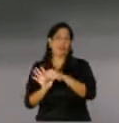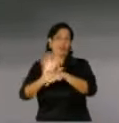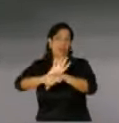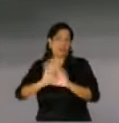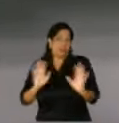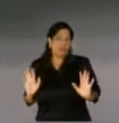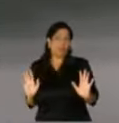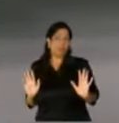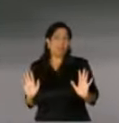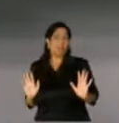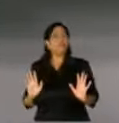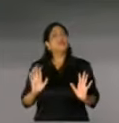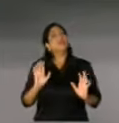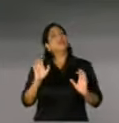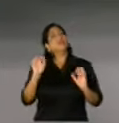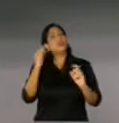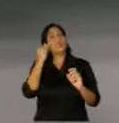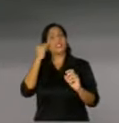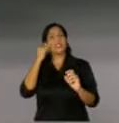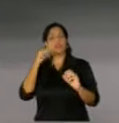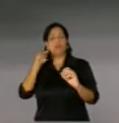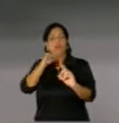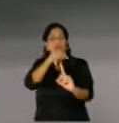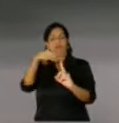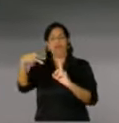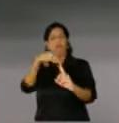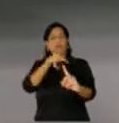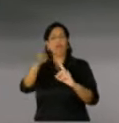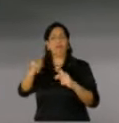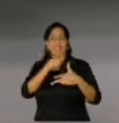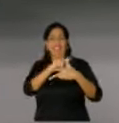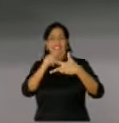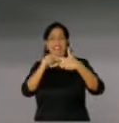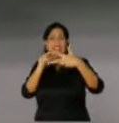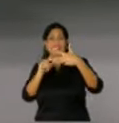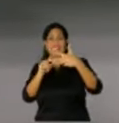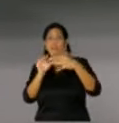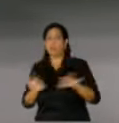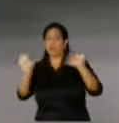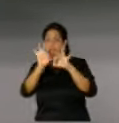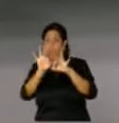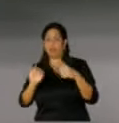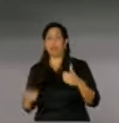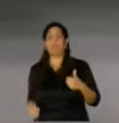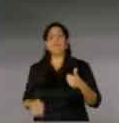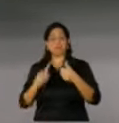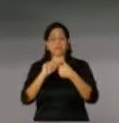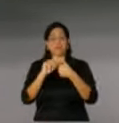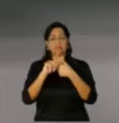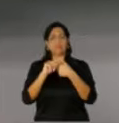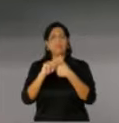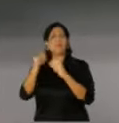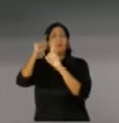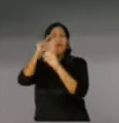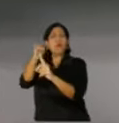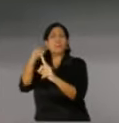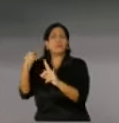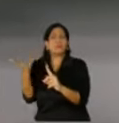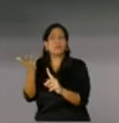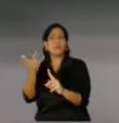¿verdad?, si lo vemos de una manera más global, en 3 áreas importantes, ¿verdad? nuestro primer propósito,